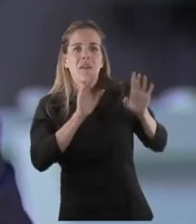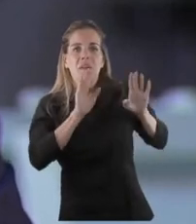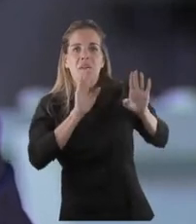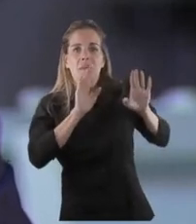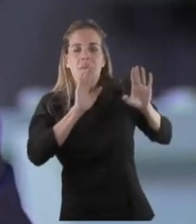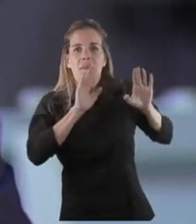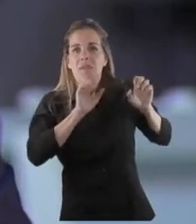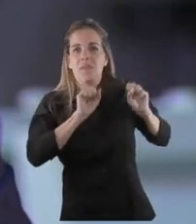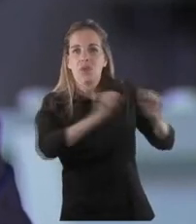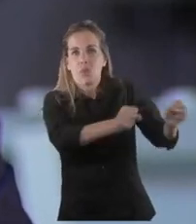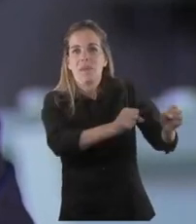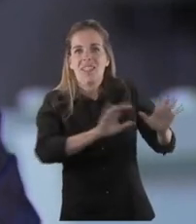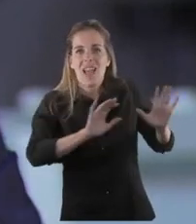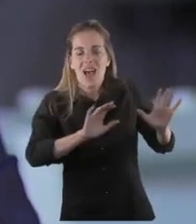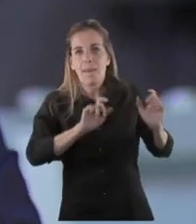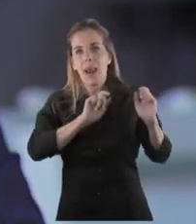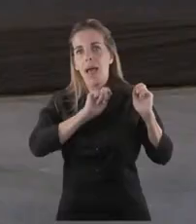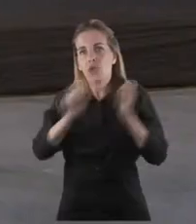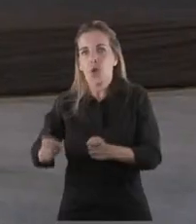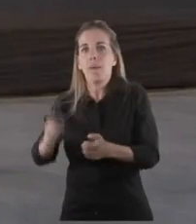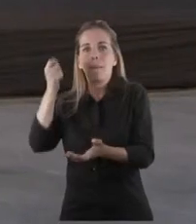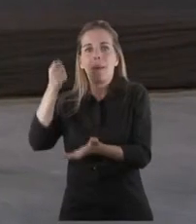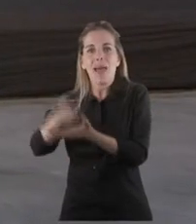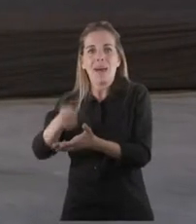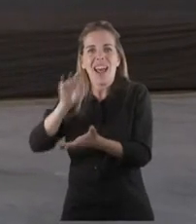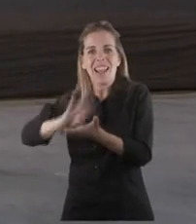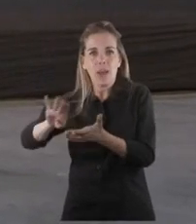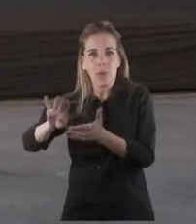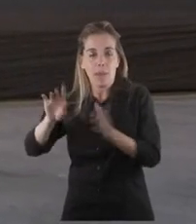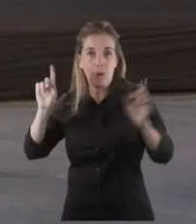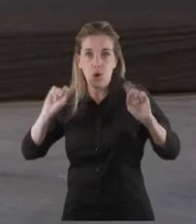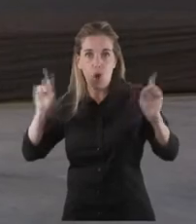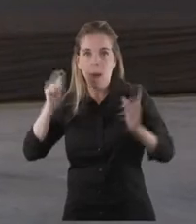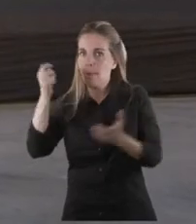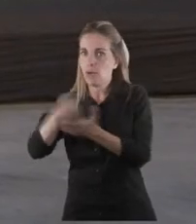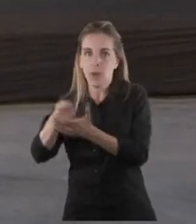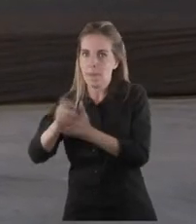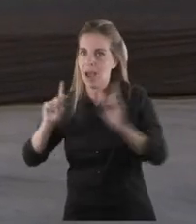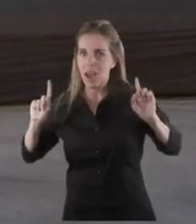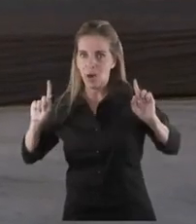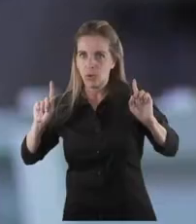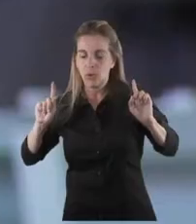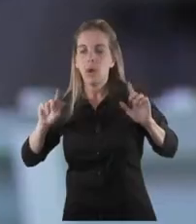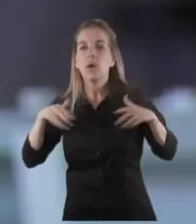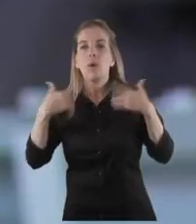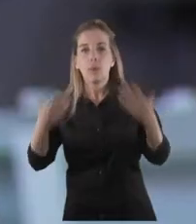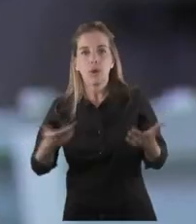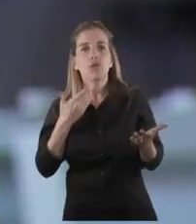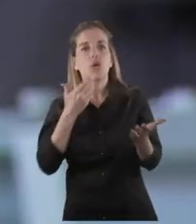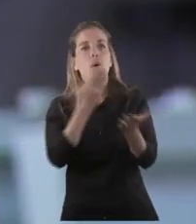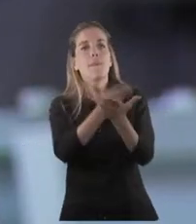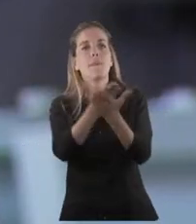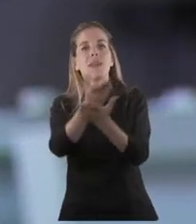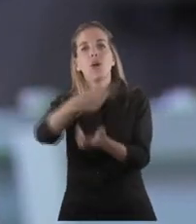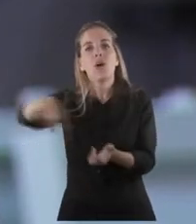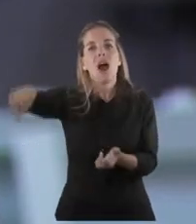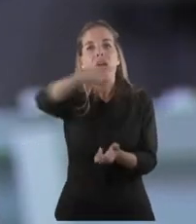estamos dispuestos. Como no estamos dispuestos a eso, yo les pido a ustedes